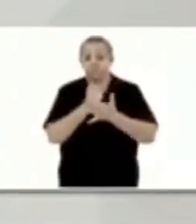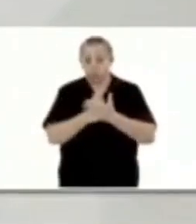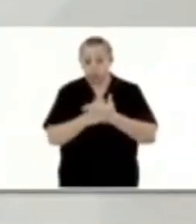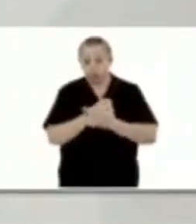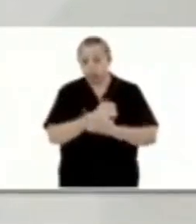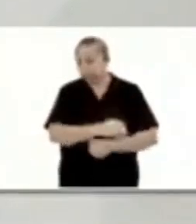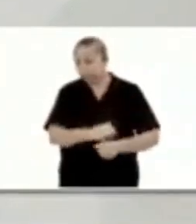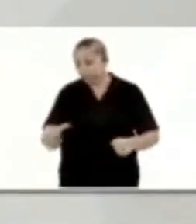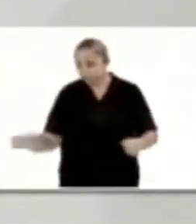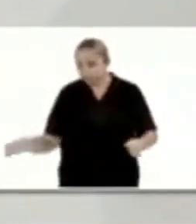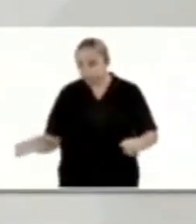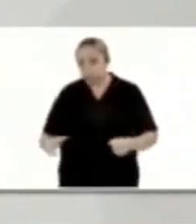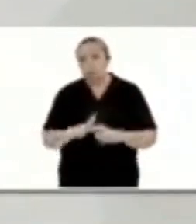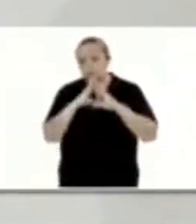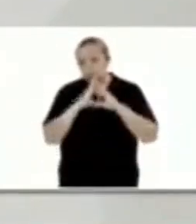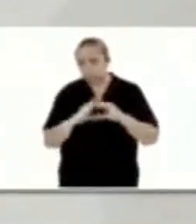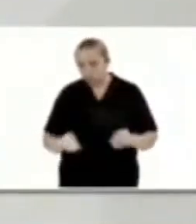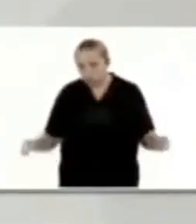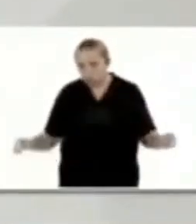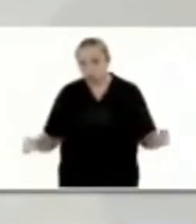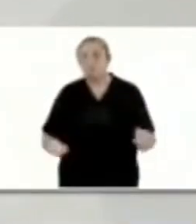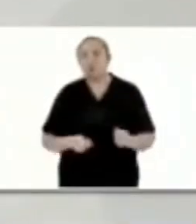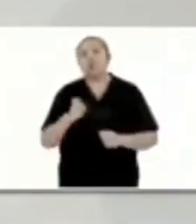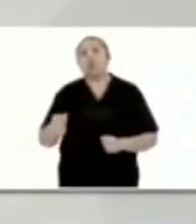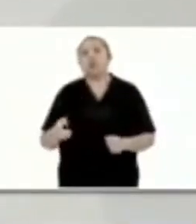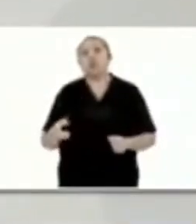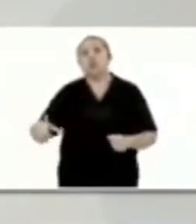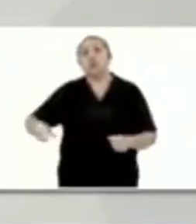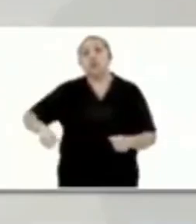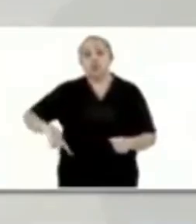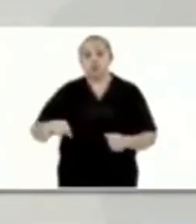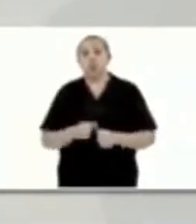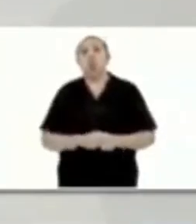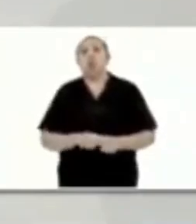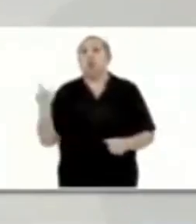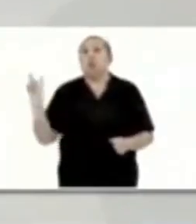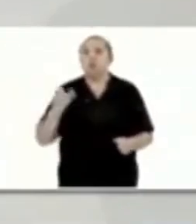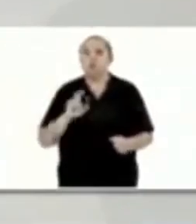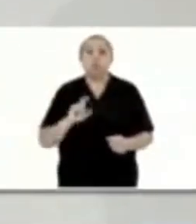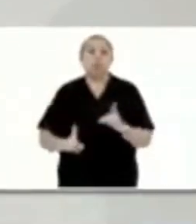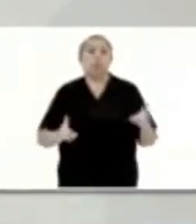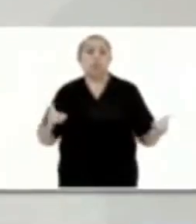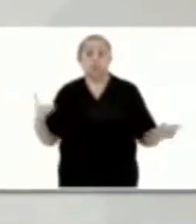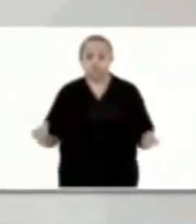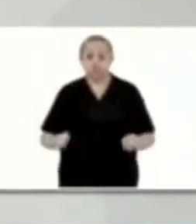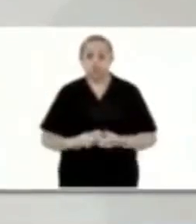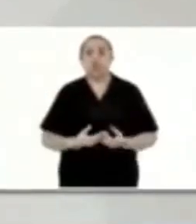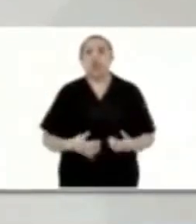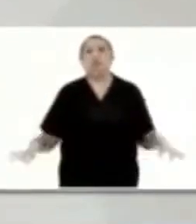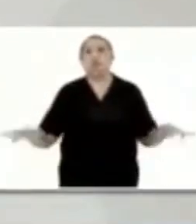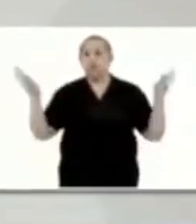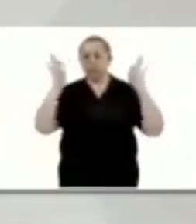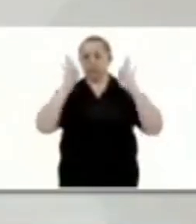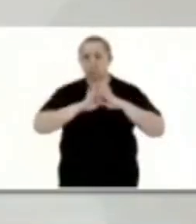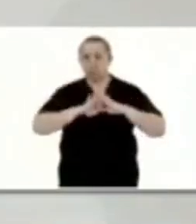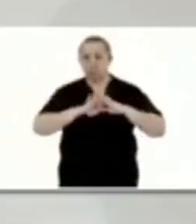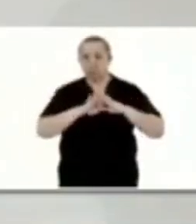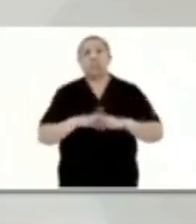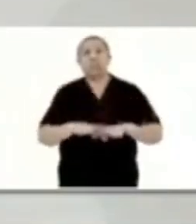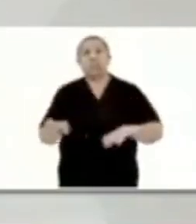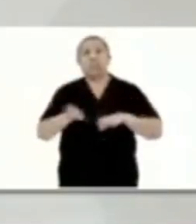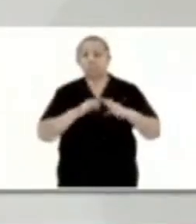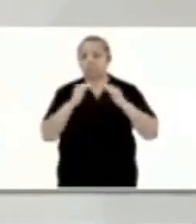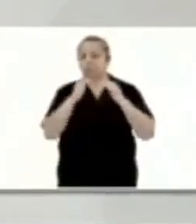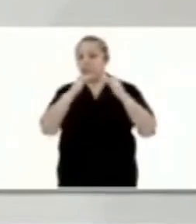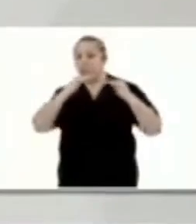el campo que desapareció esta administración, cuando desarrollemos una estrategia de a trabajo